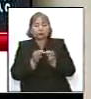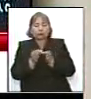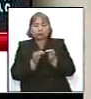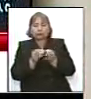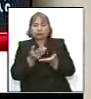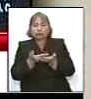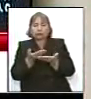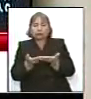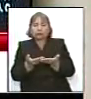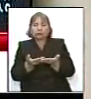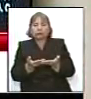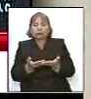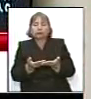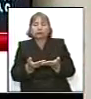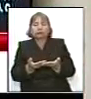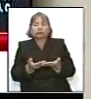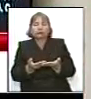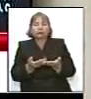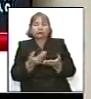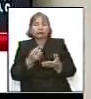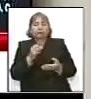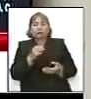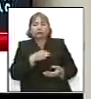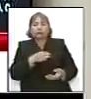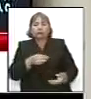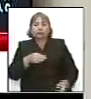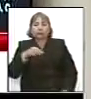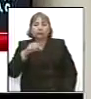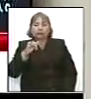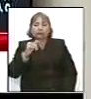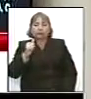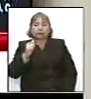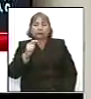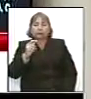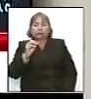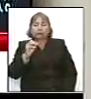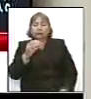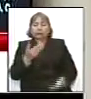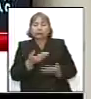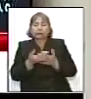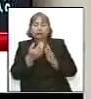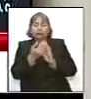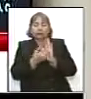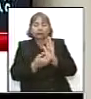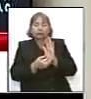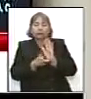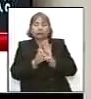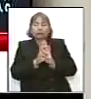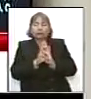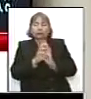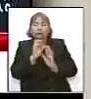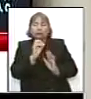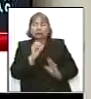Comisión de Comercio Exterior, el congresista Ia Pianto, sobre el proyecto de ley